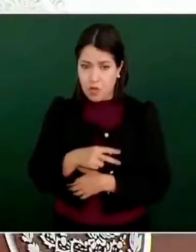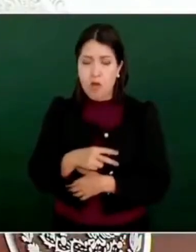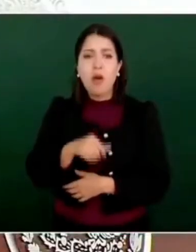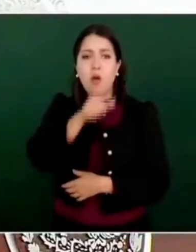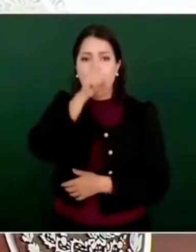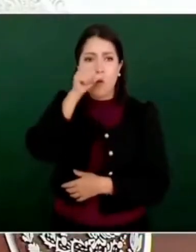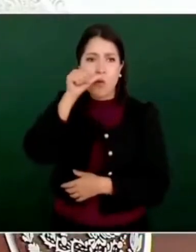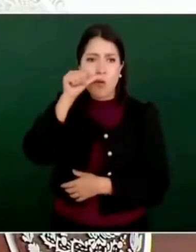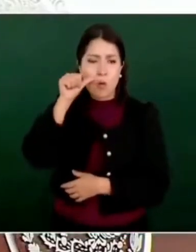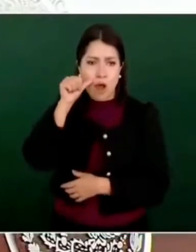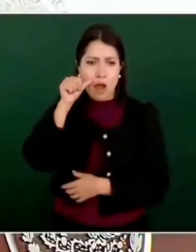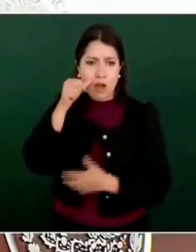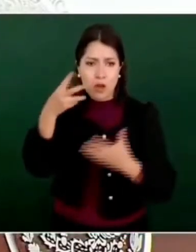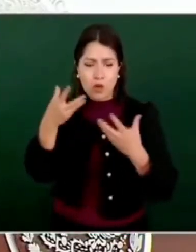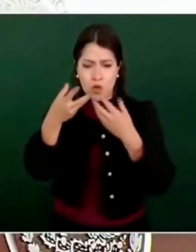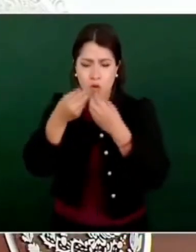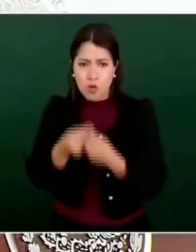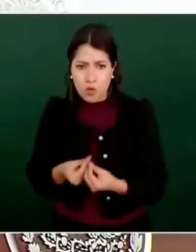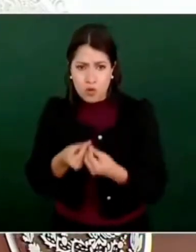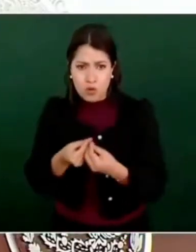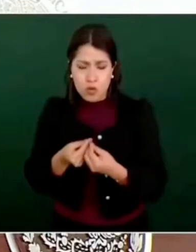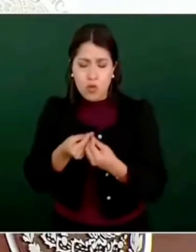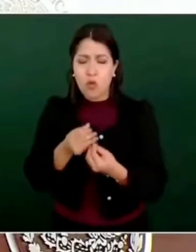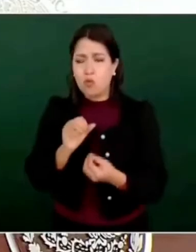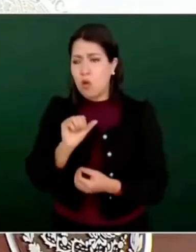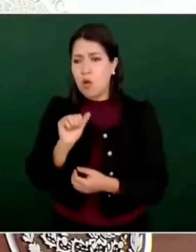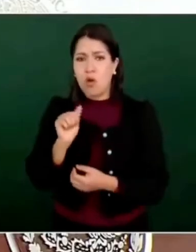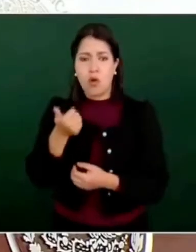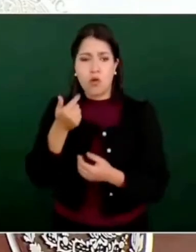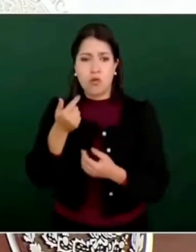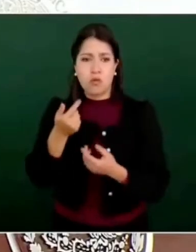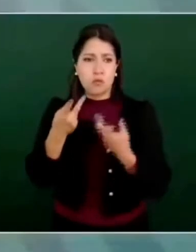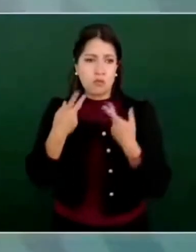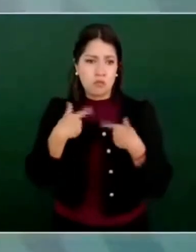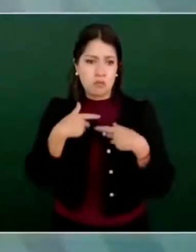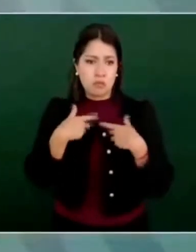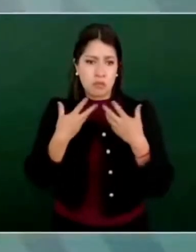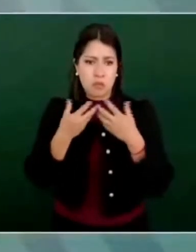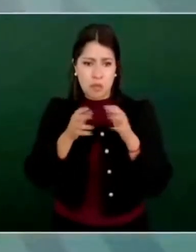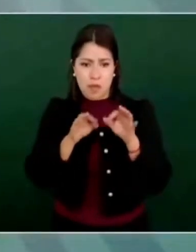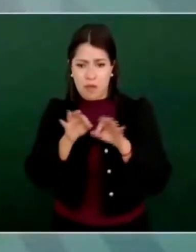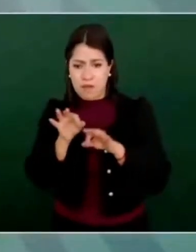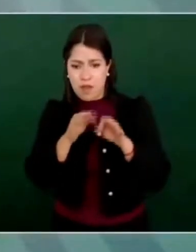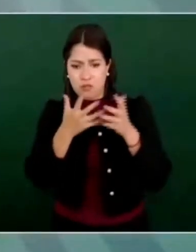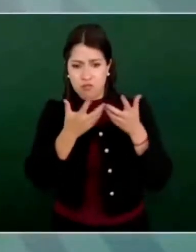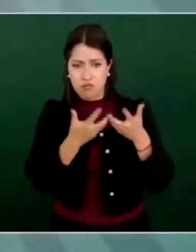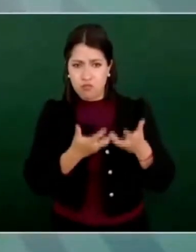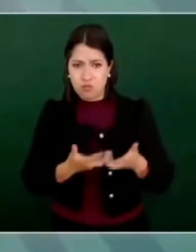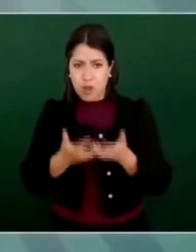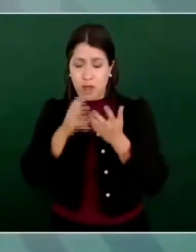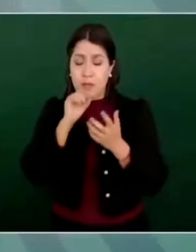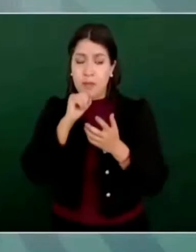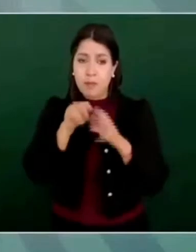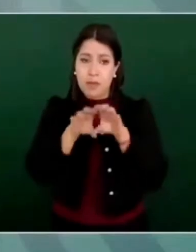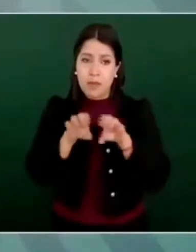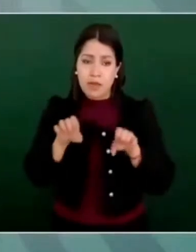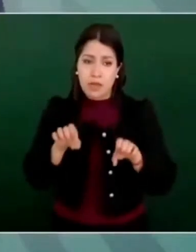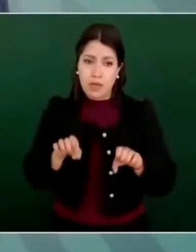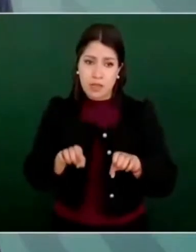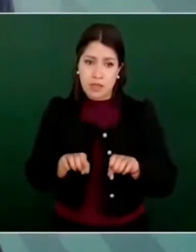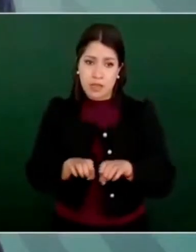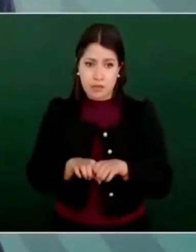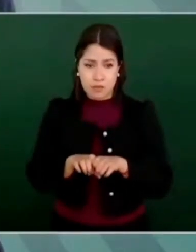acompañado por los integrantes de su gabinete y un pequeño equipo de gobierno,